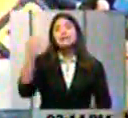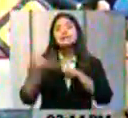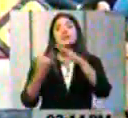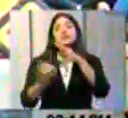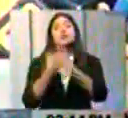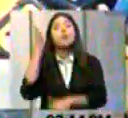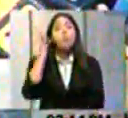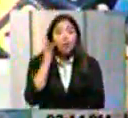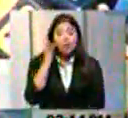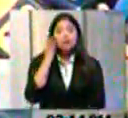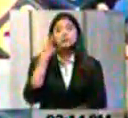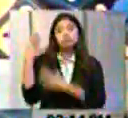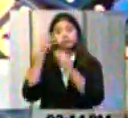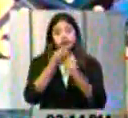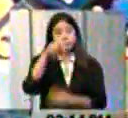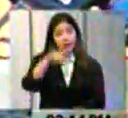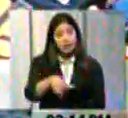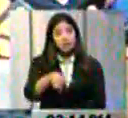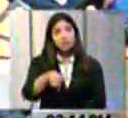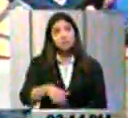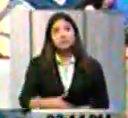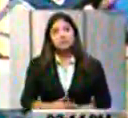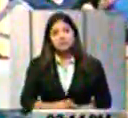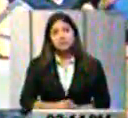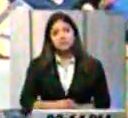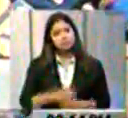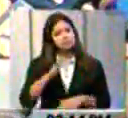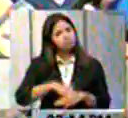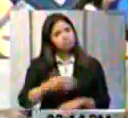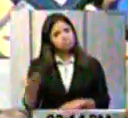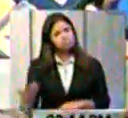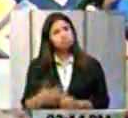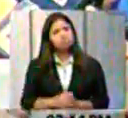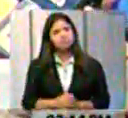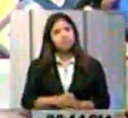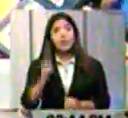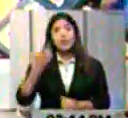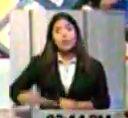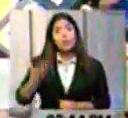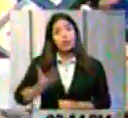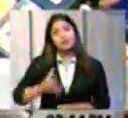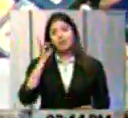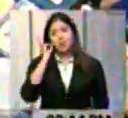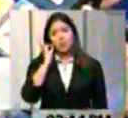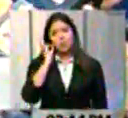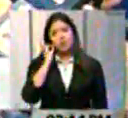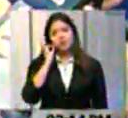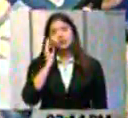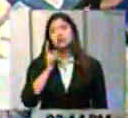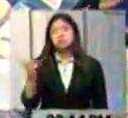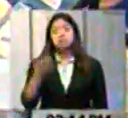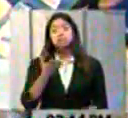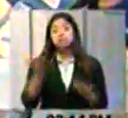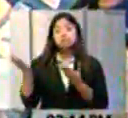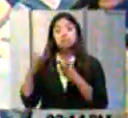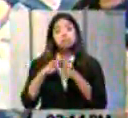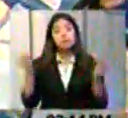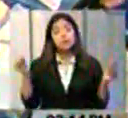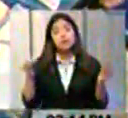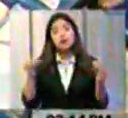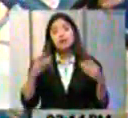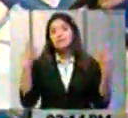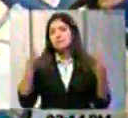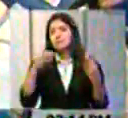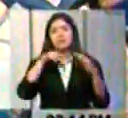quien nos acompaña acá en el día de hoy, porque aquí cumple un papel fundamental la mujer. Ellas van a estar, bueno, en todas